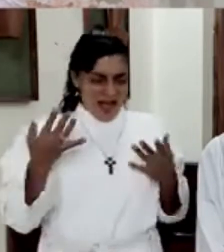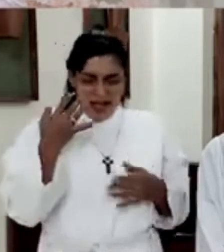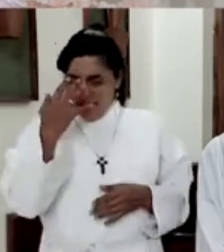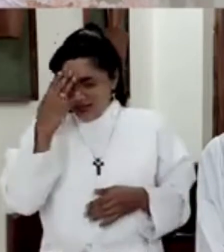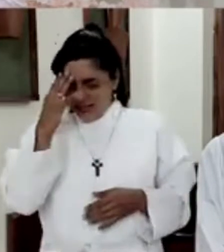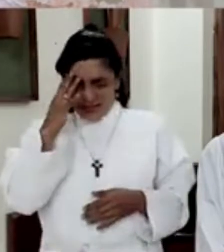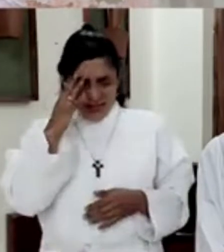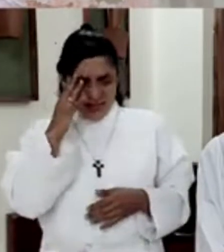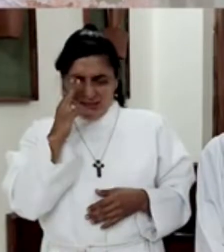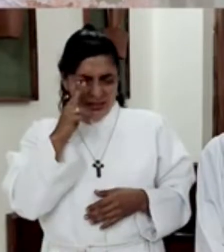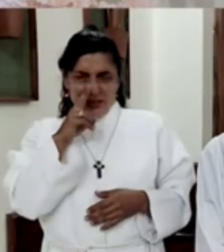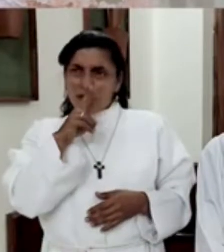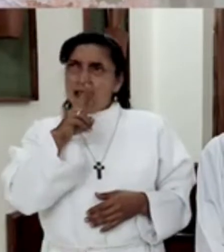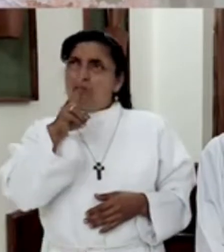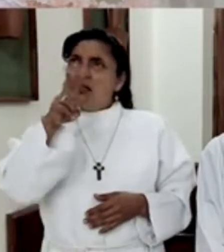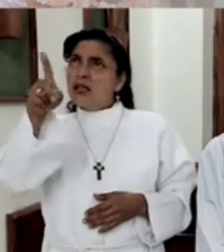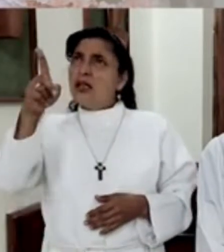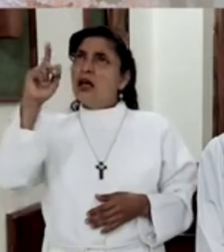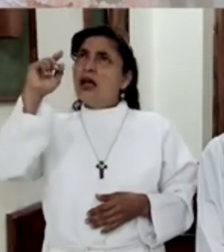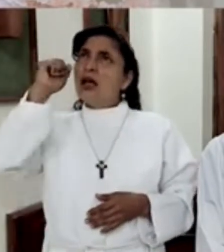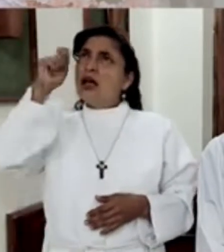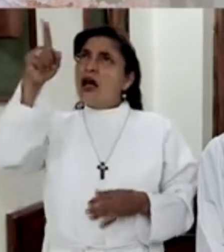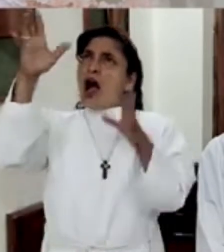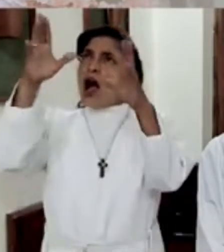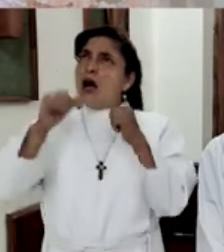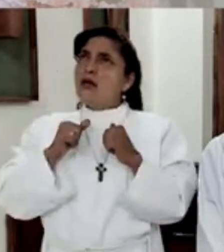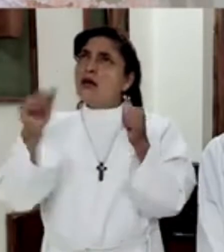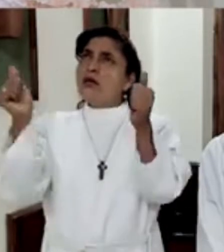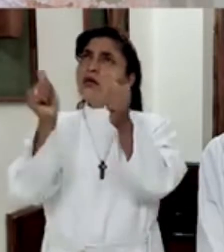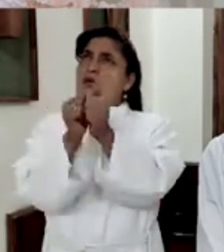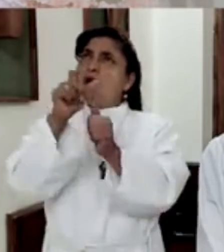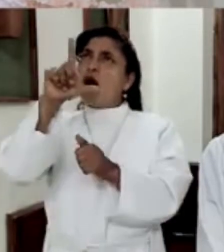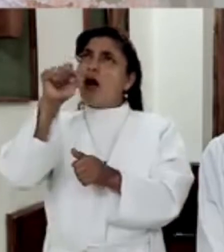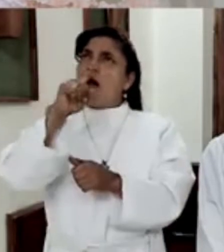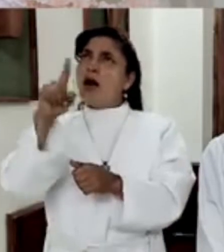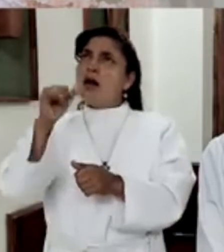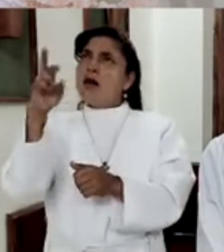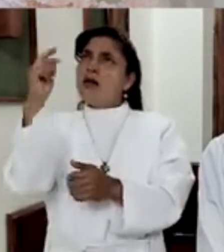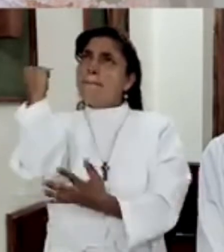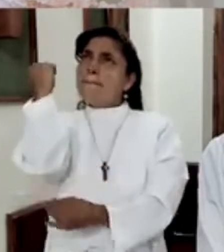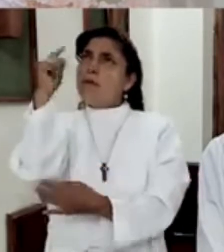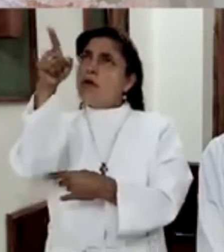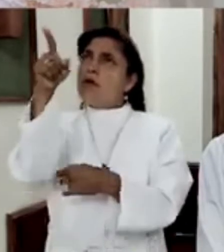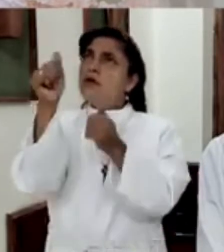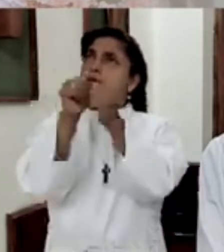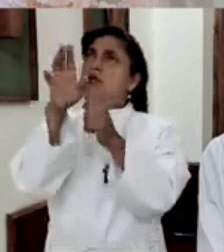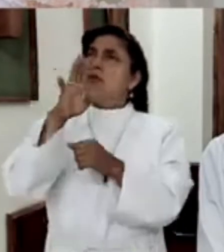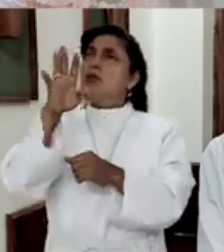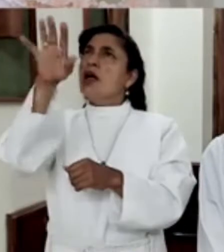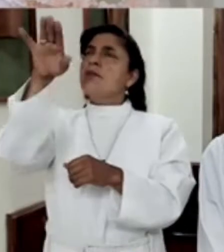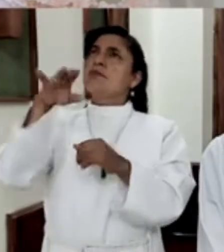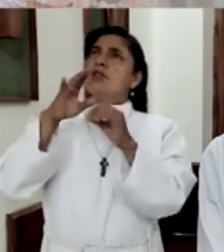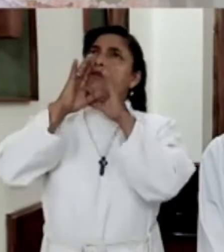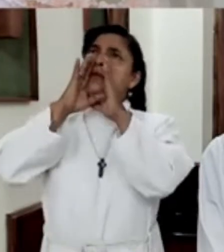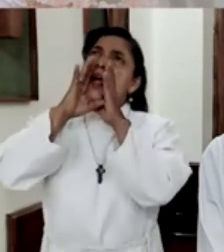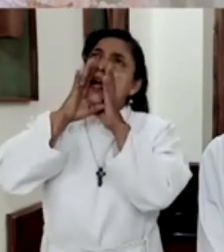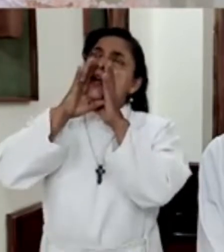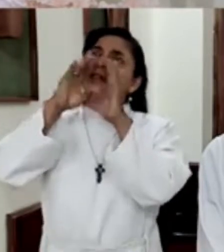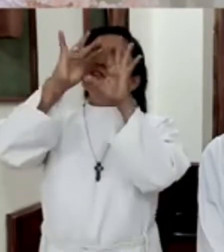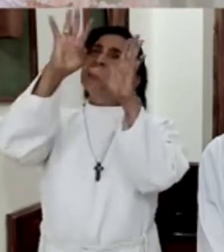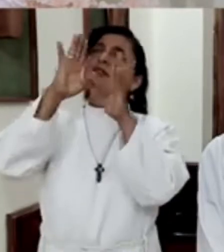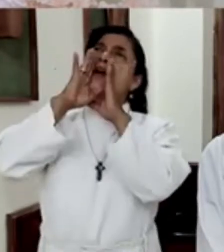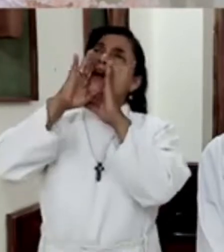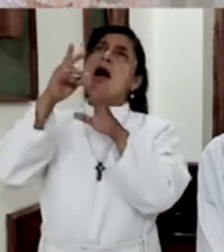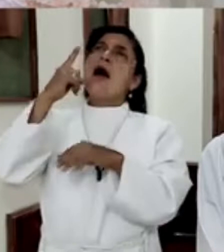lo lejos a Abraham y a Lázaro junto a él. Entonces gritó: